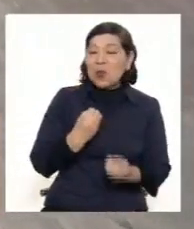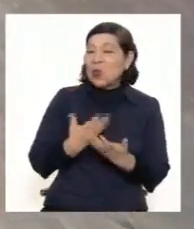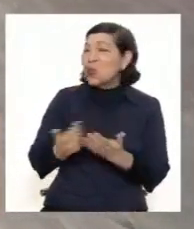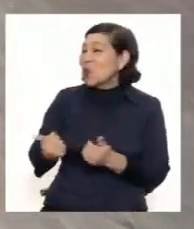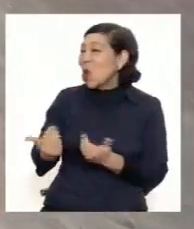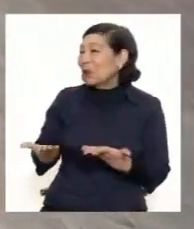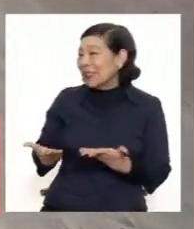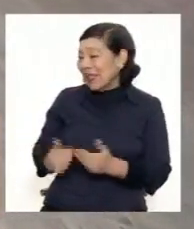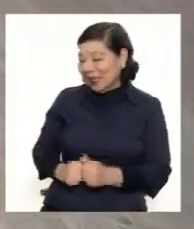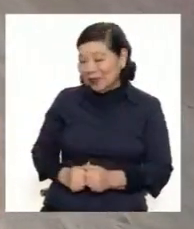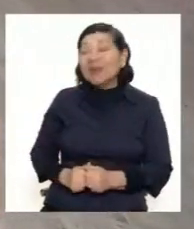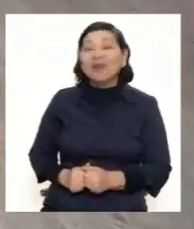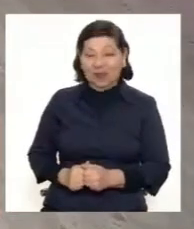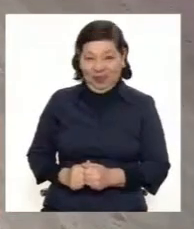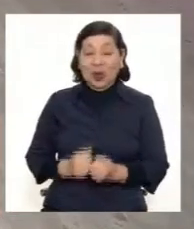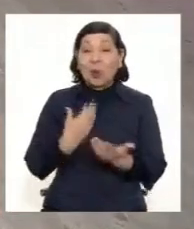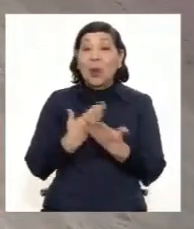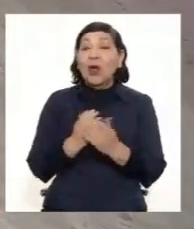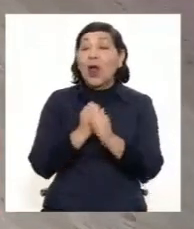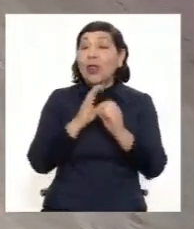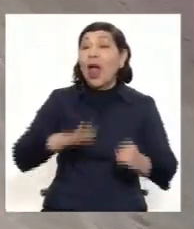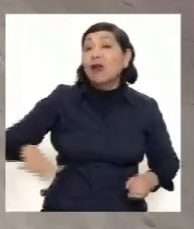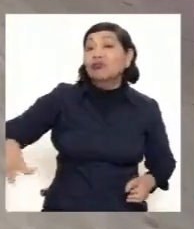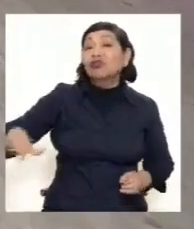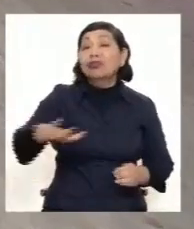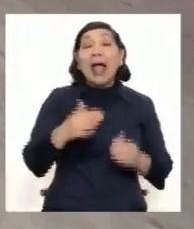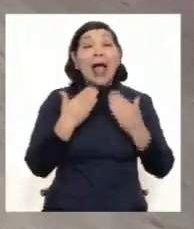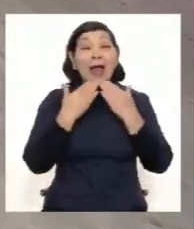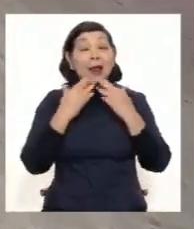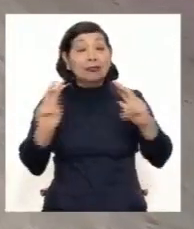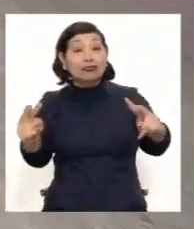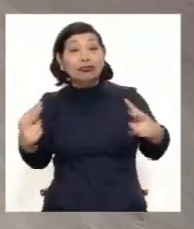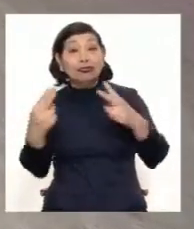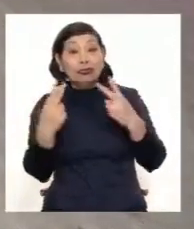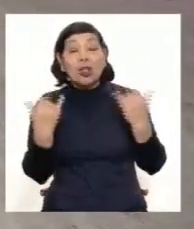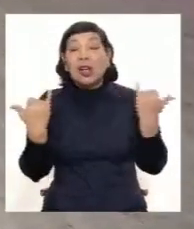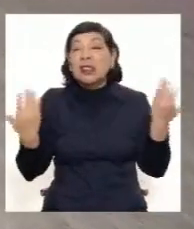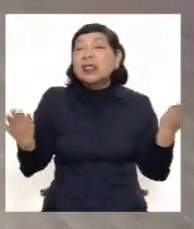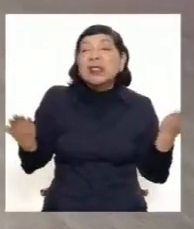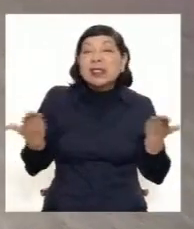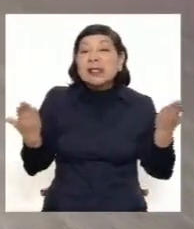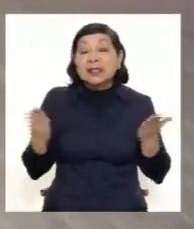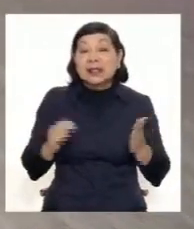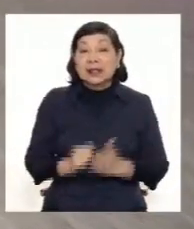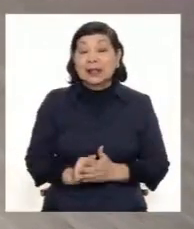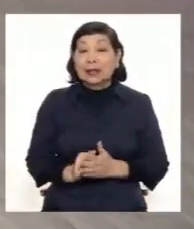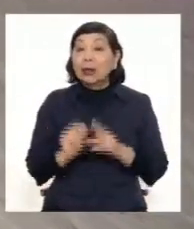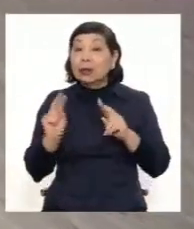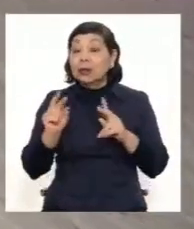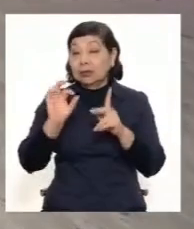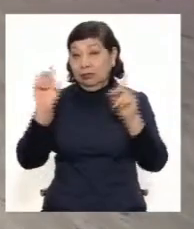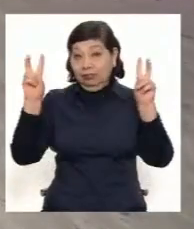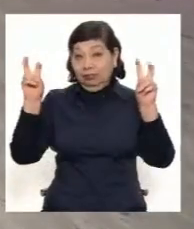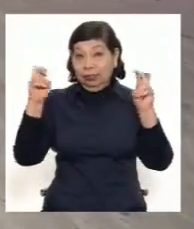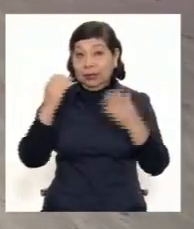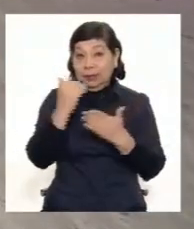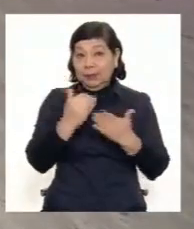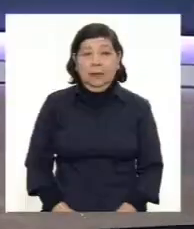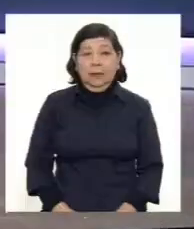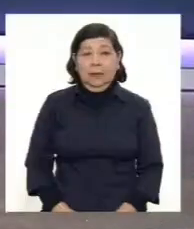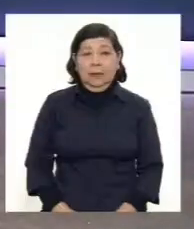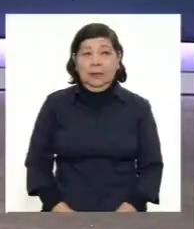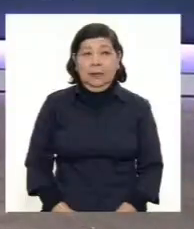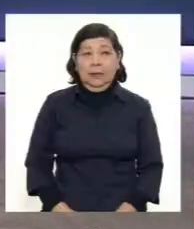¿cómo estás? ¿Qué tal, Romy? Buenos días a todos, amigos. Muchas gracias por acompañarnos. Vamos a revisar rápidamente nuestros titulares.